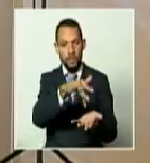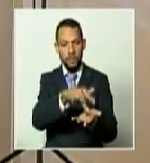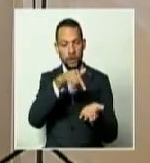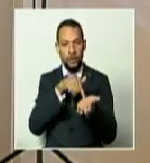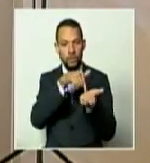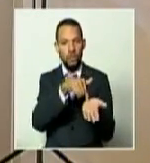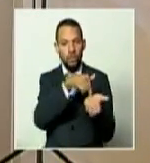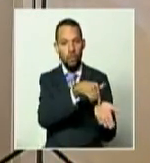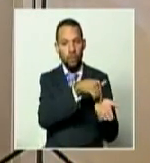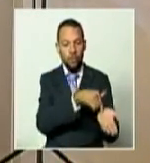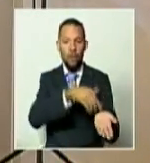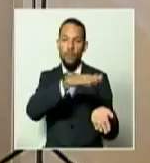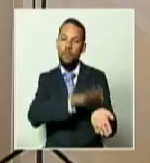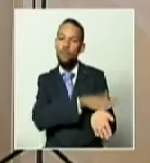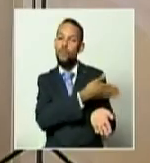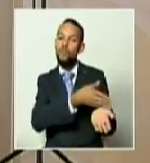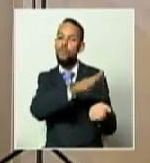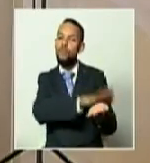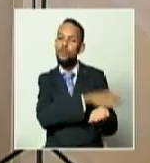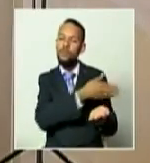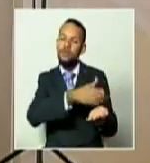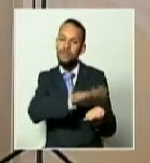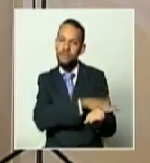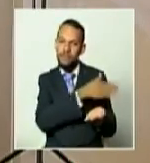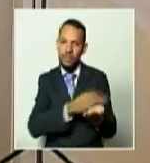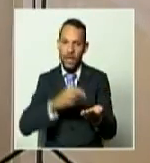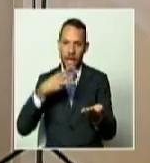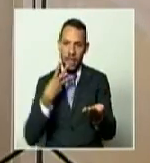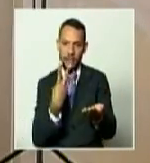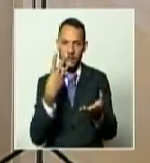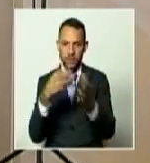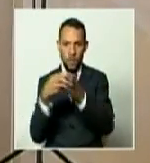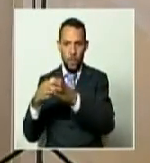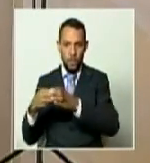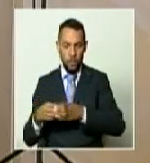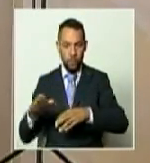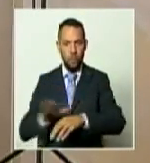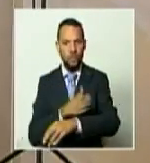Festival Nacional de Música Colombiana con 3 encuentros musicales.